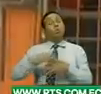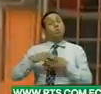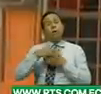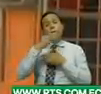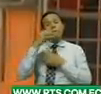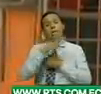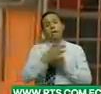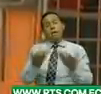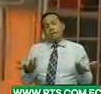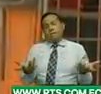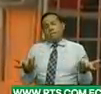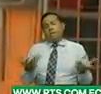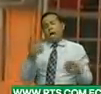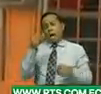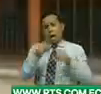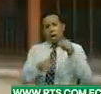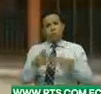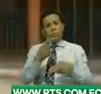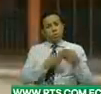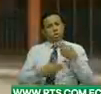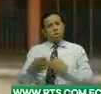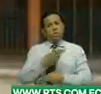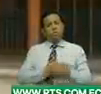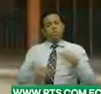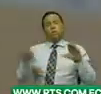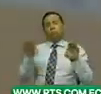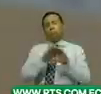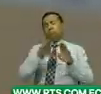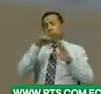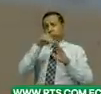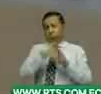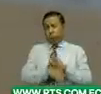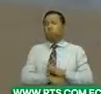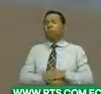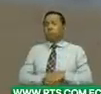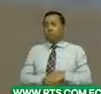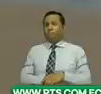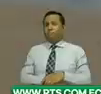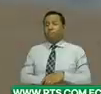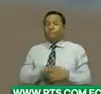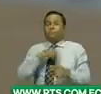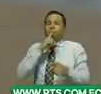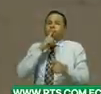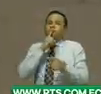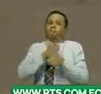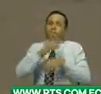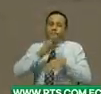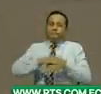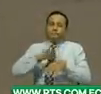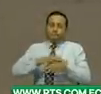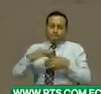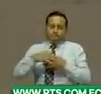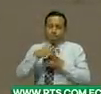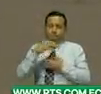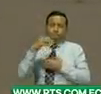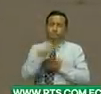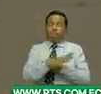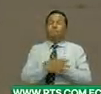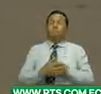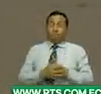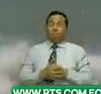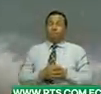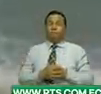pandemia algunos negocios los mandaba a la quiebra. Que todo fue golpeado por la pandemia. Uno de ellos nos